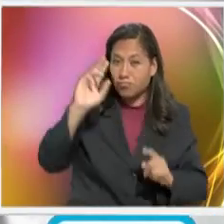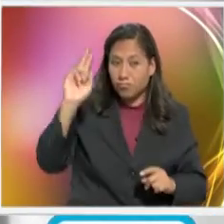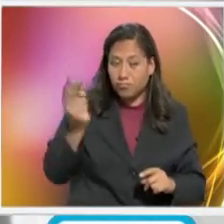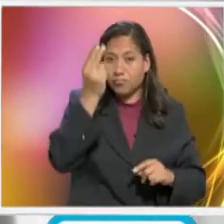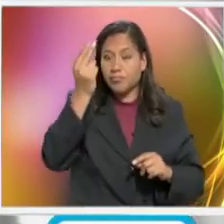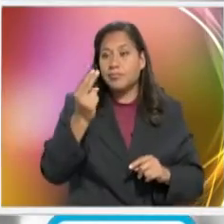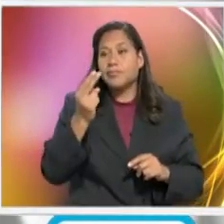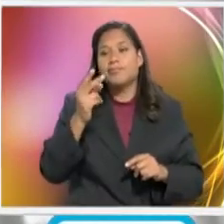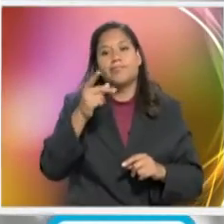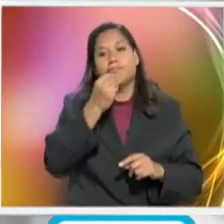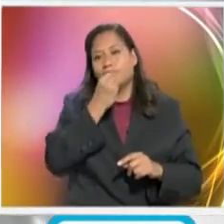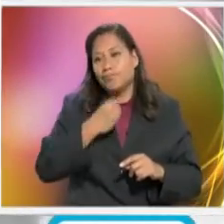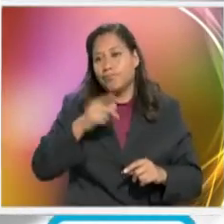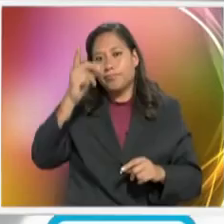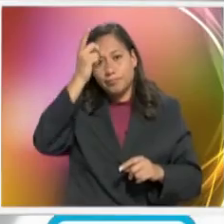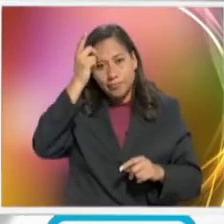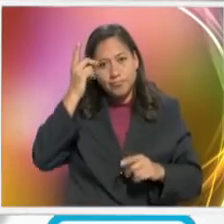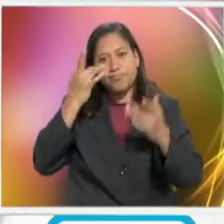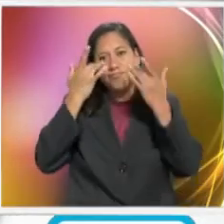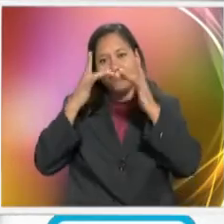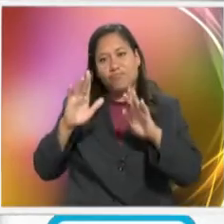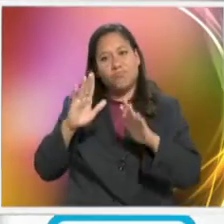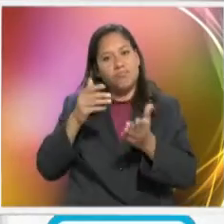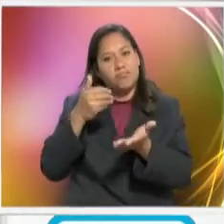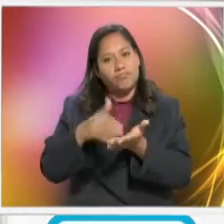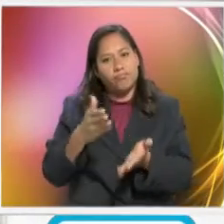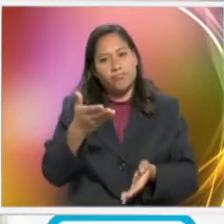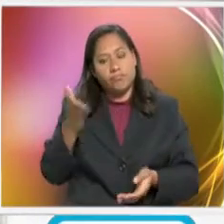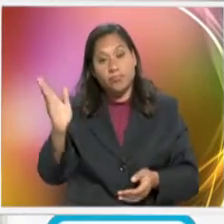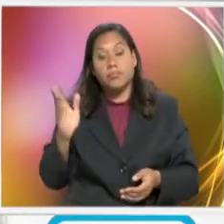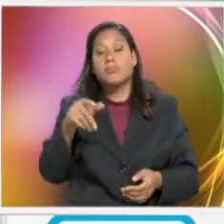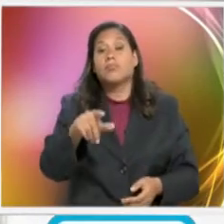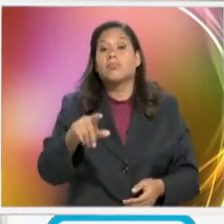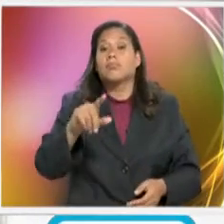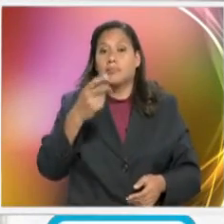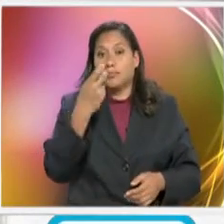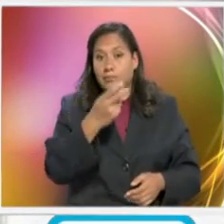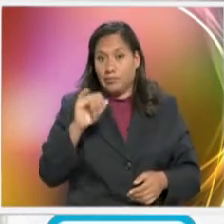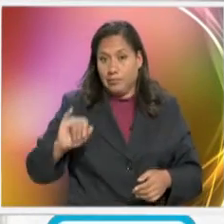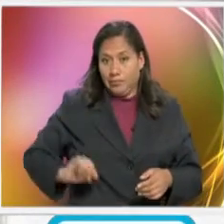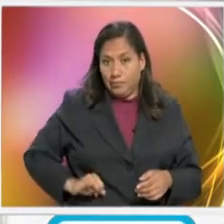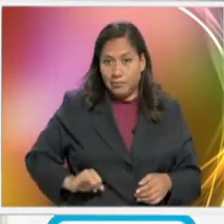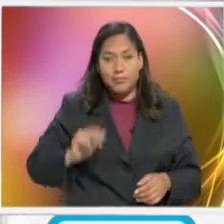con la renuncia de Diego Rivera. Claro. Pero es muy interesante ver esta